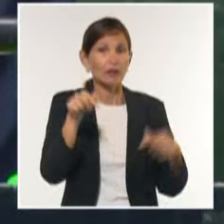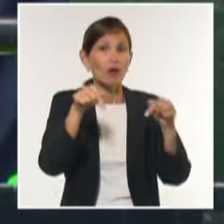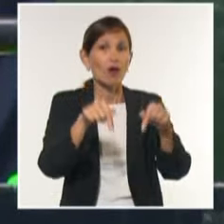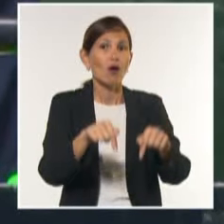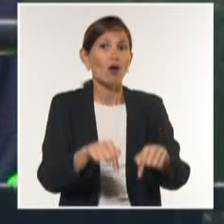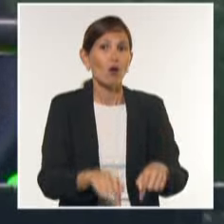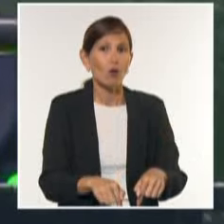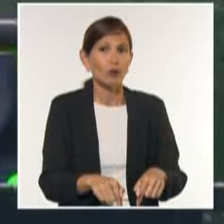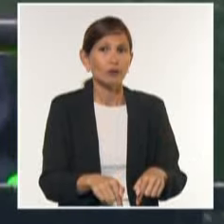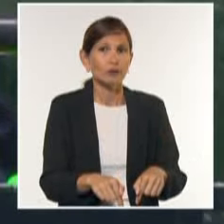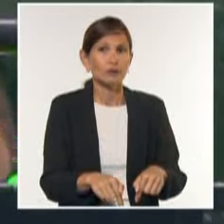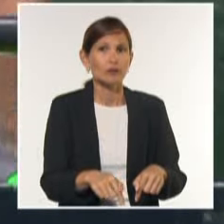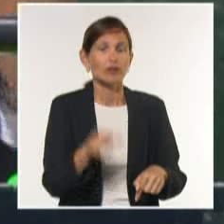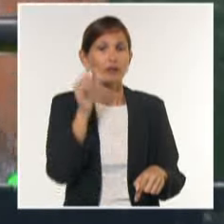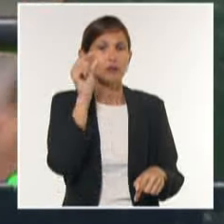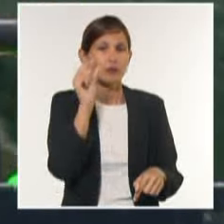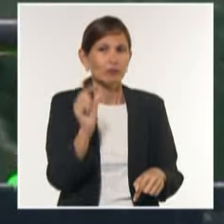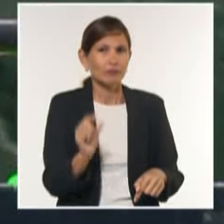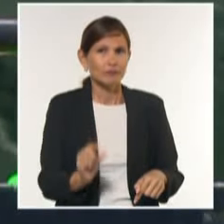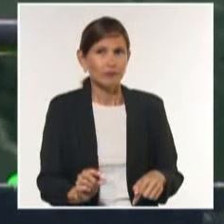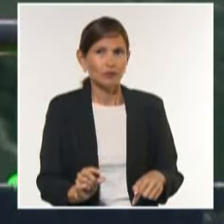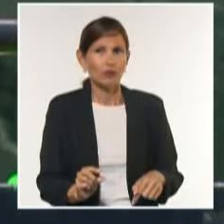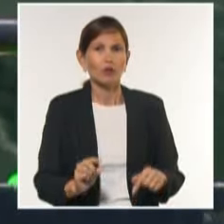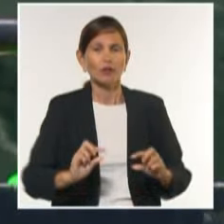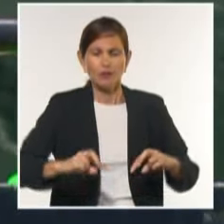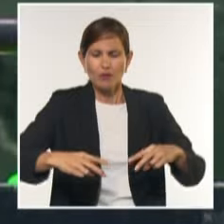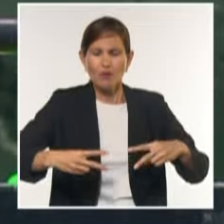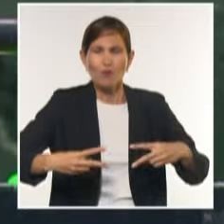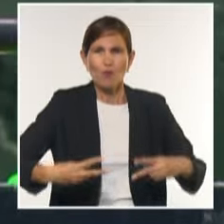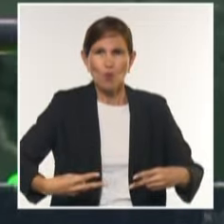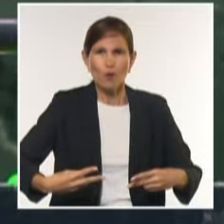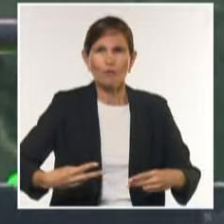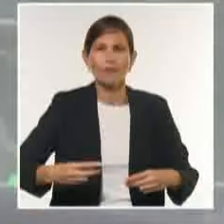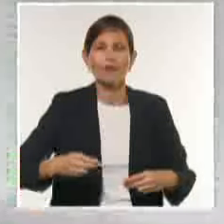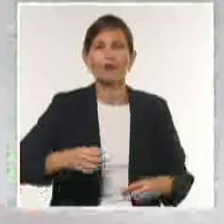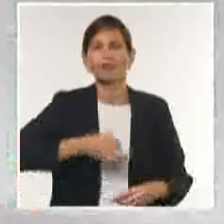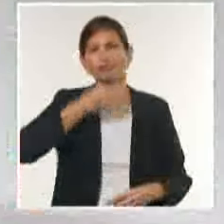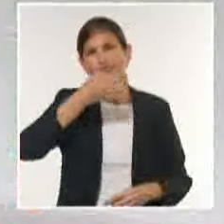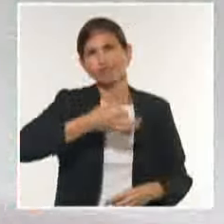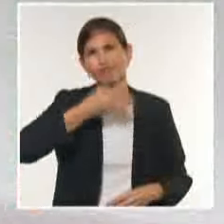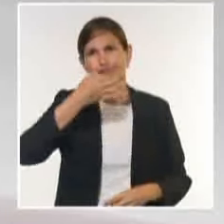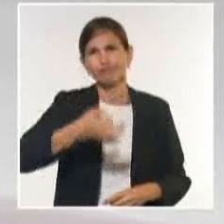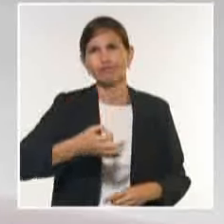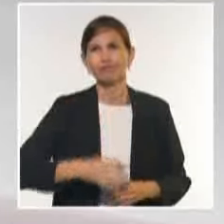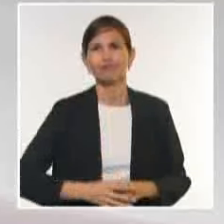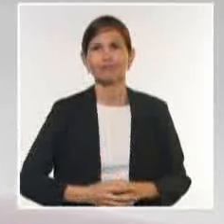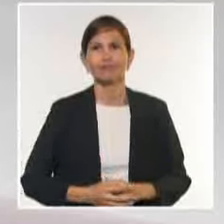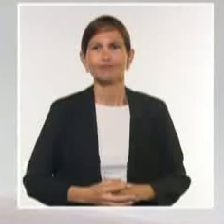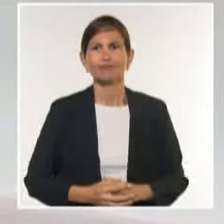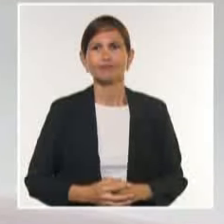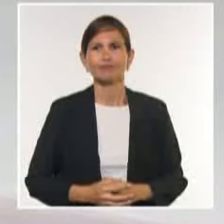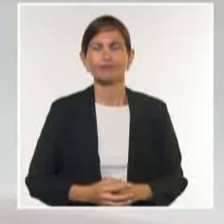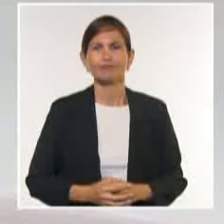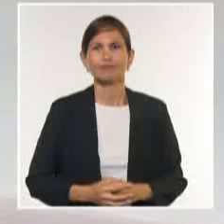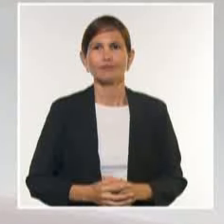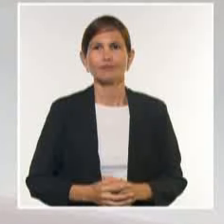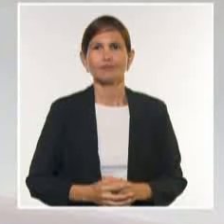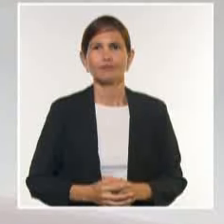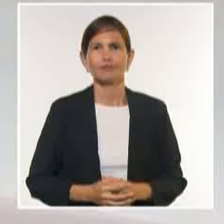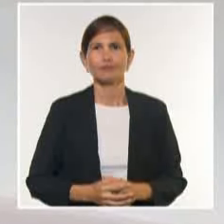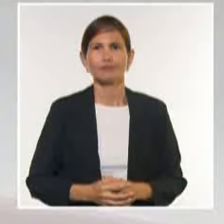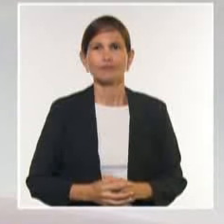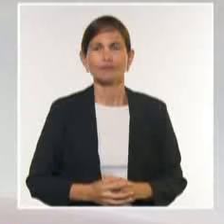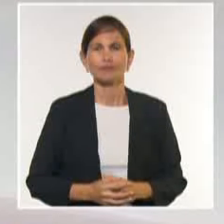la reencarnación de ese sujeto macabro. A propósito del 80º